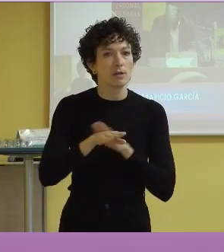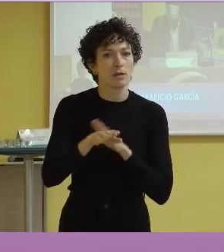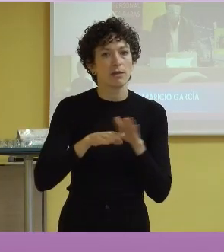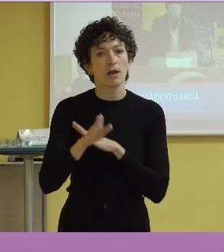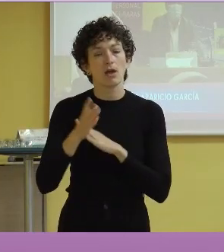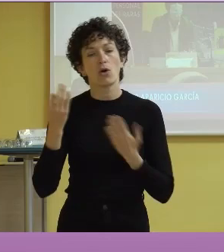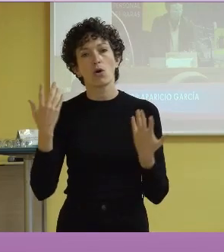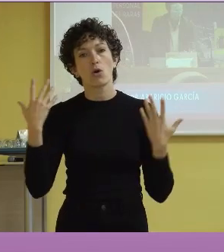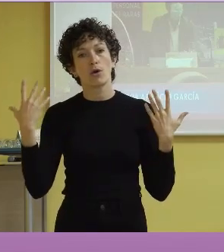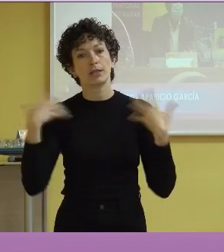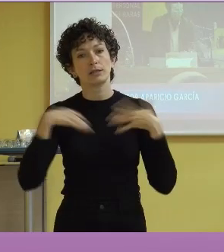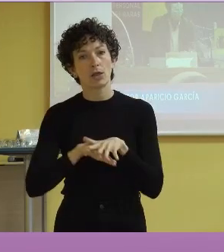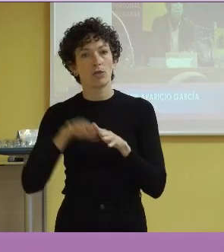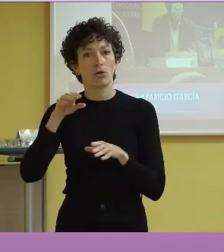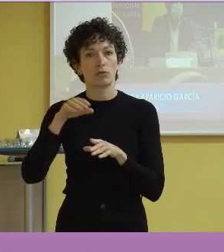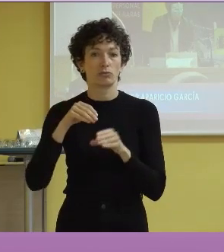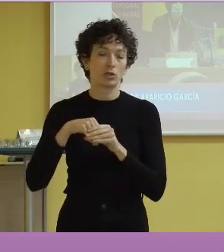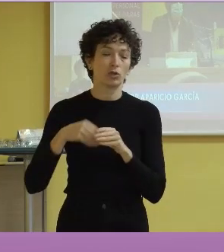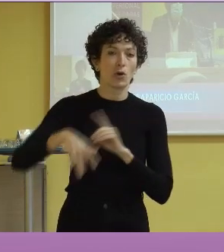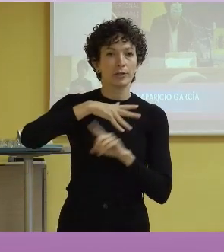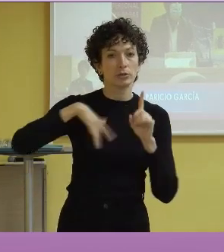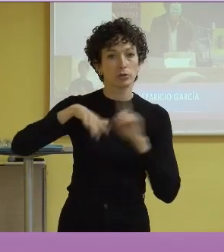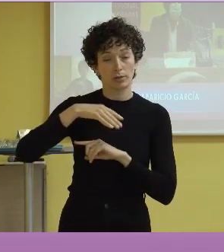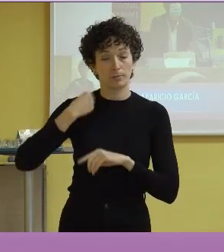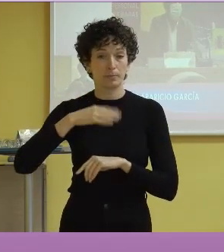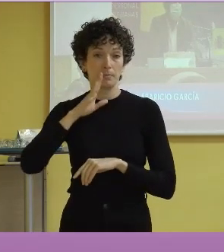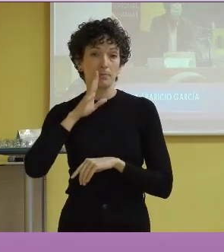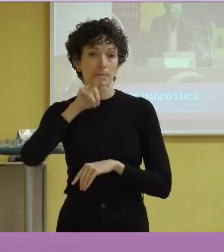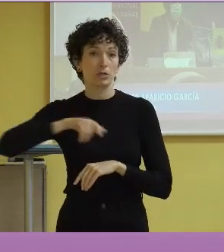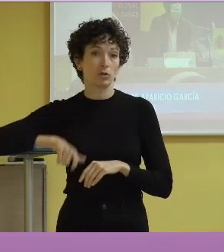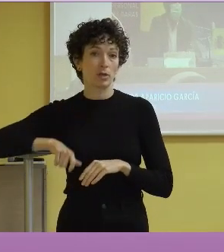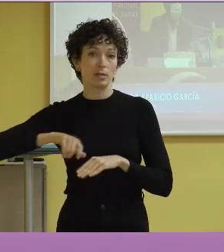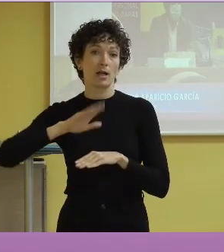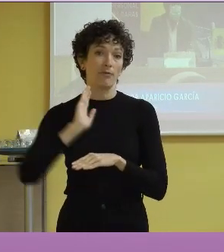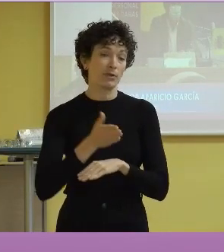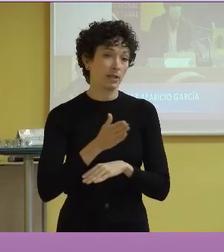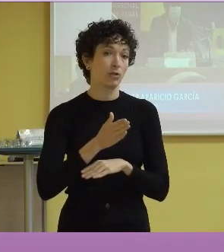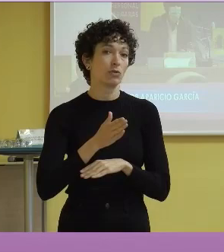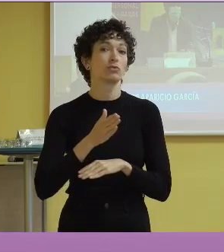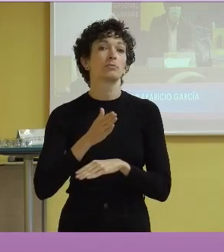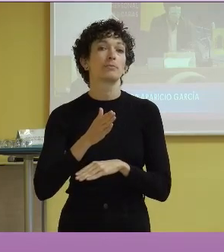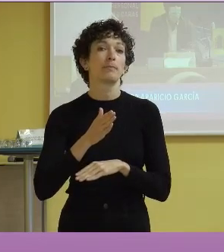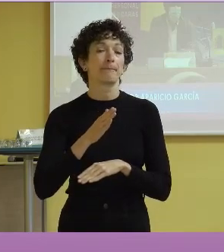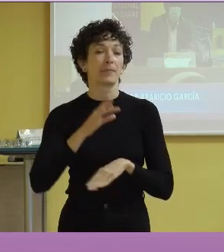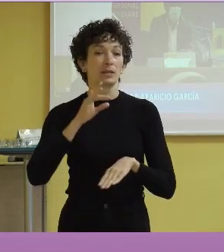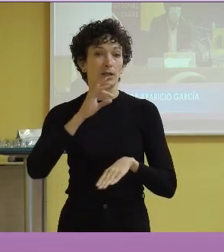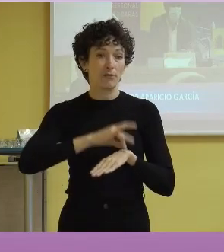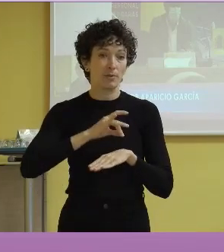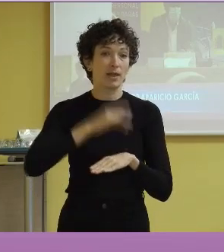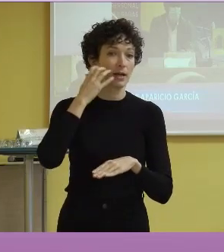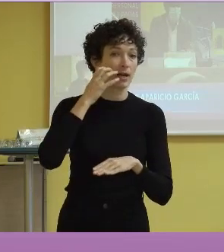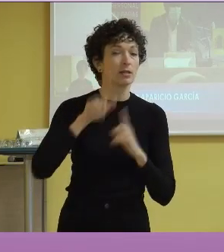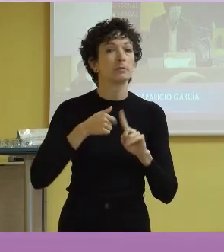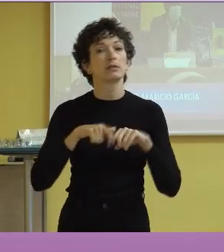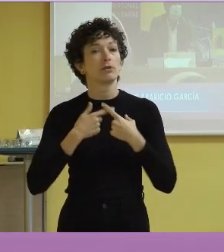en el entorno de los afectados y usuarios, en este caso, en nuestro caso de personas con enfermedades raras y sus